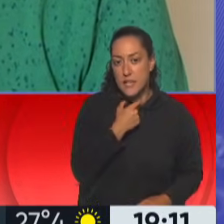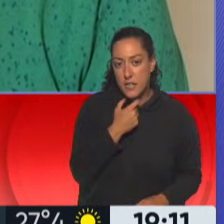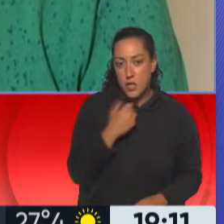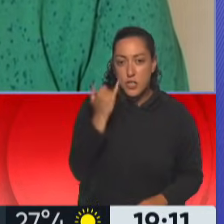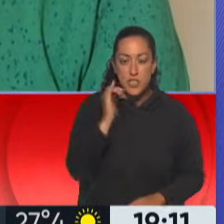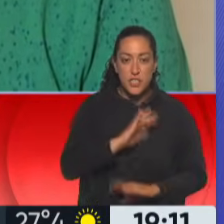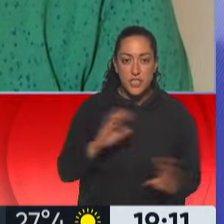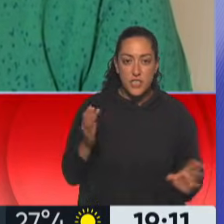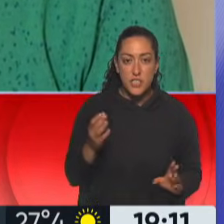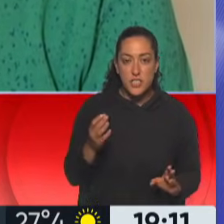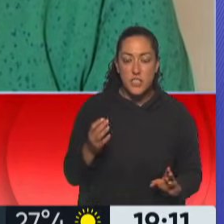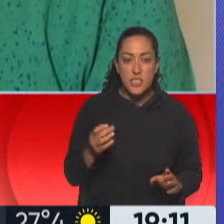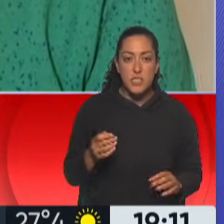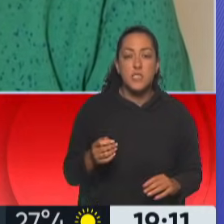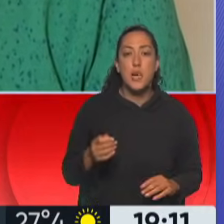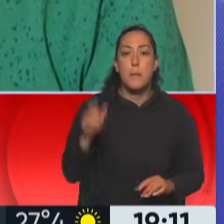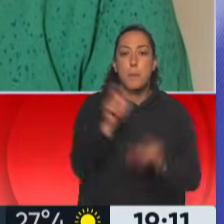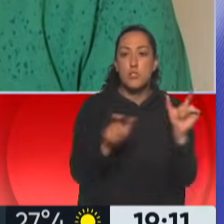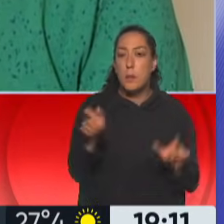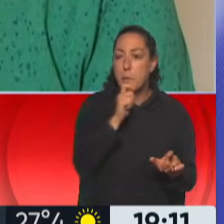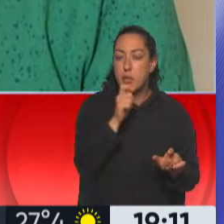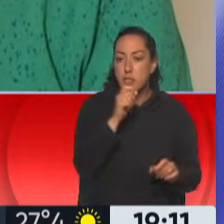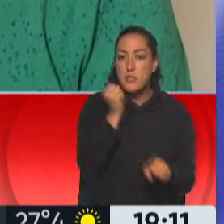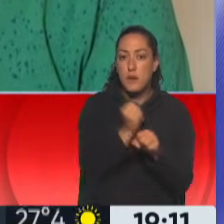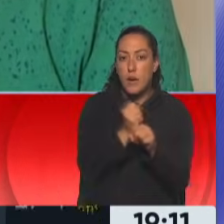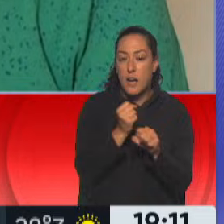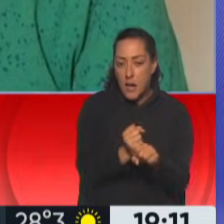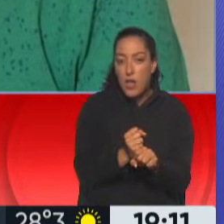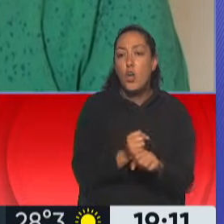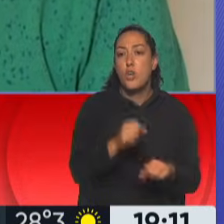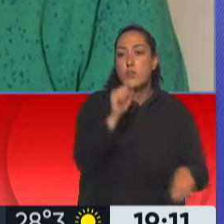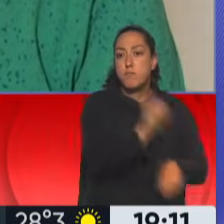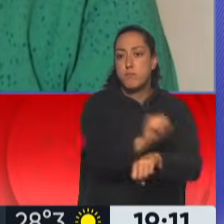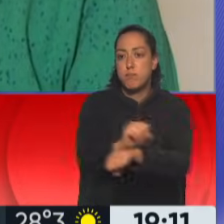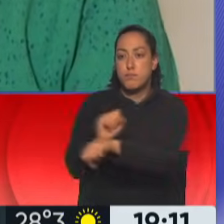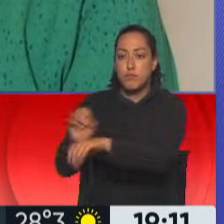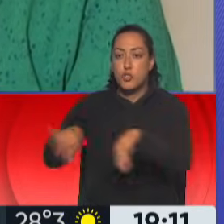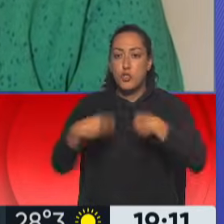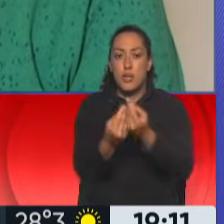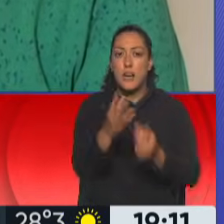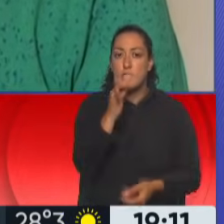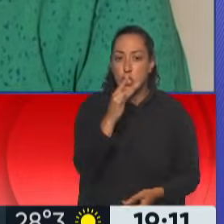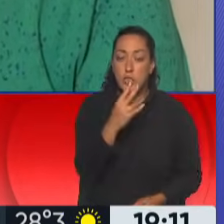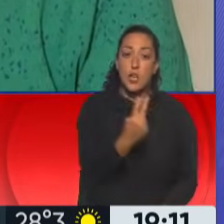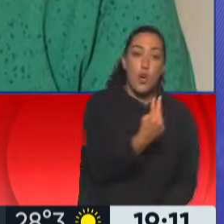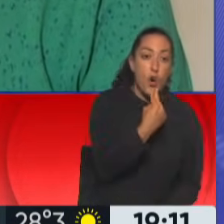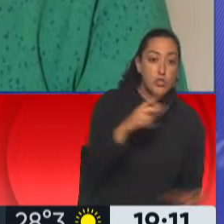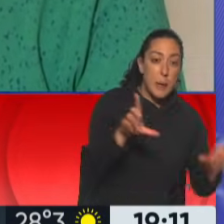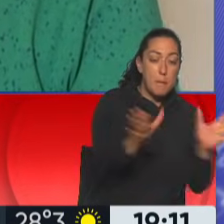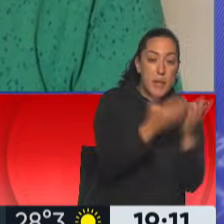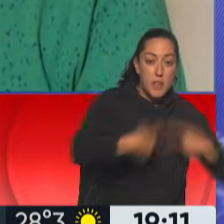ya a 14 el número de periodistas y trabajadores de prensa detenidos en el día de la fecha. 11 son de medios y